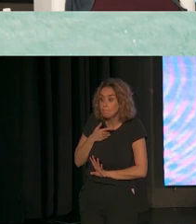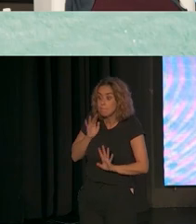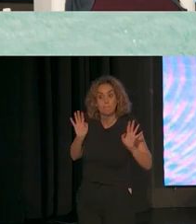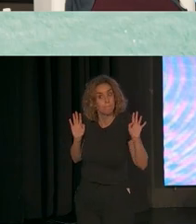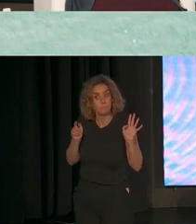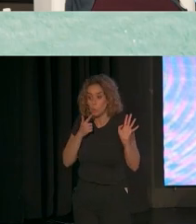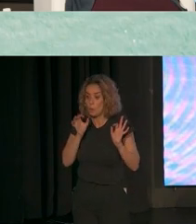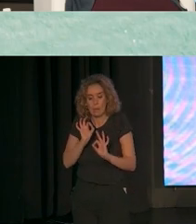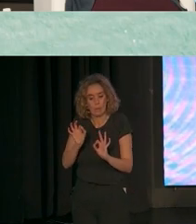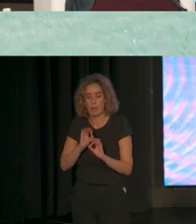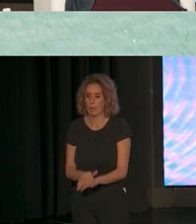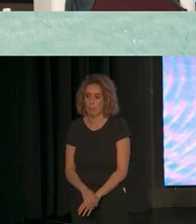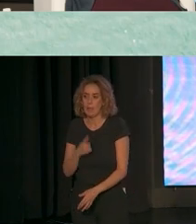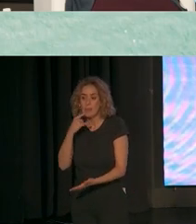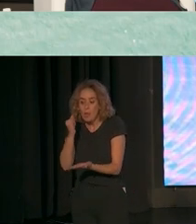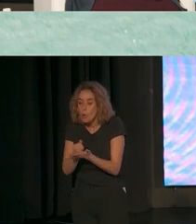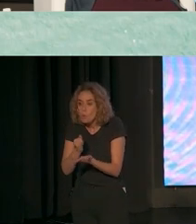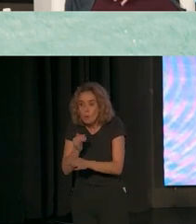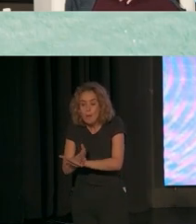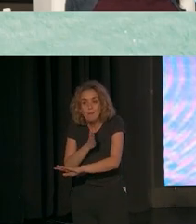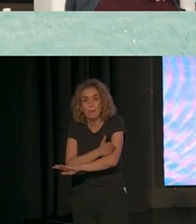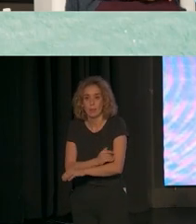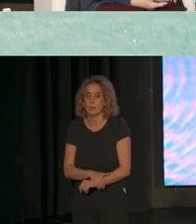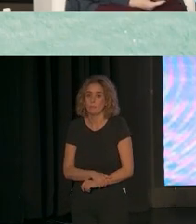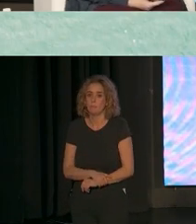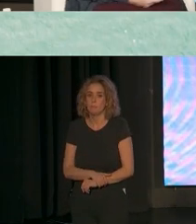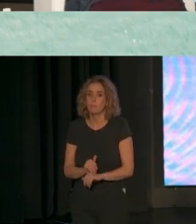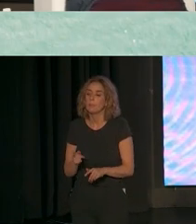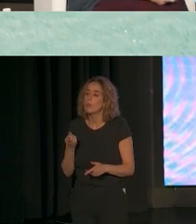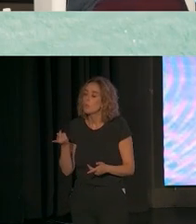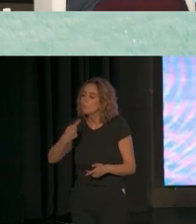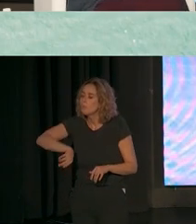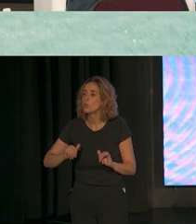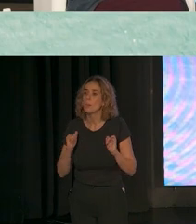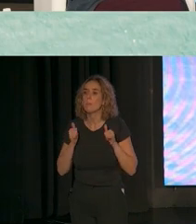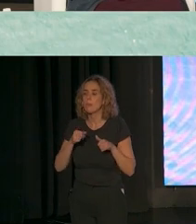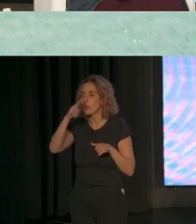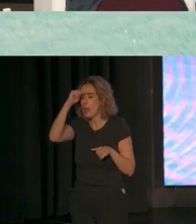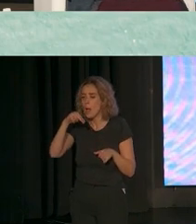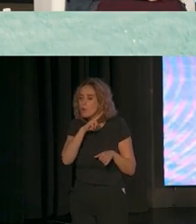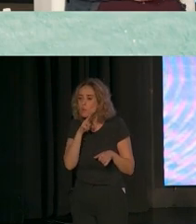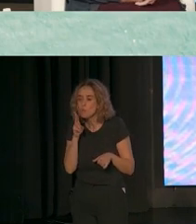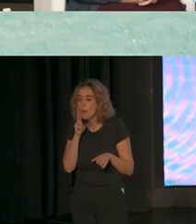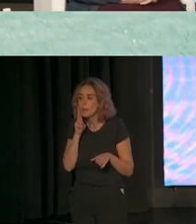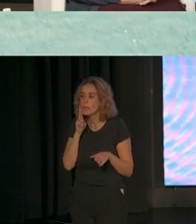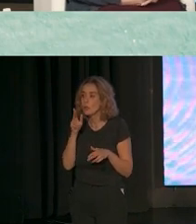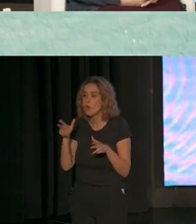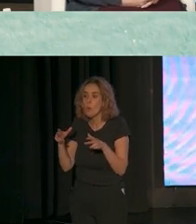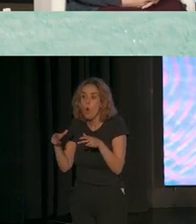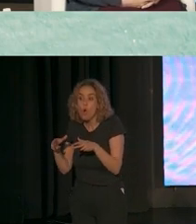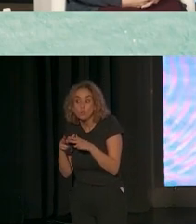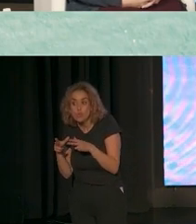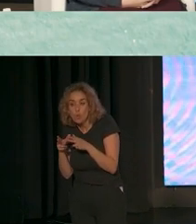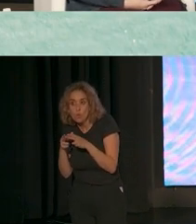dejarlo marcado, ¿no?, en mi lista de comprobación. Así que hay que empezar a ver a los padres como socios y como